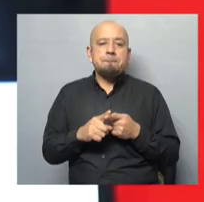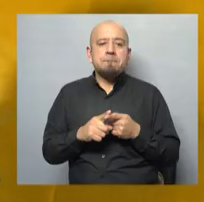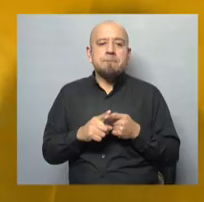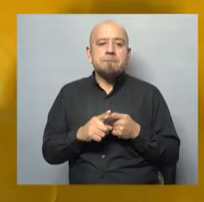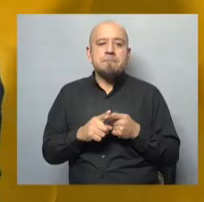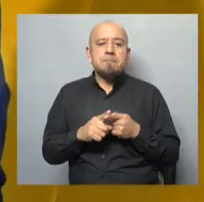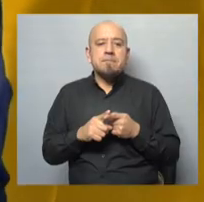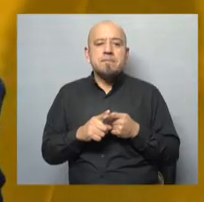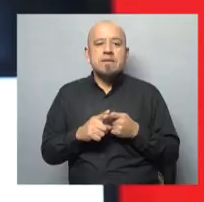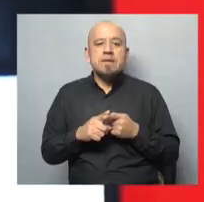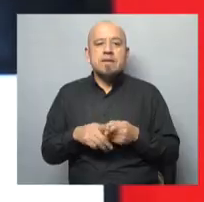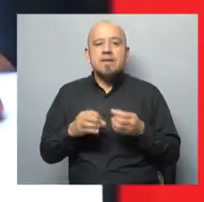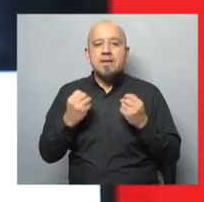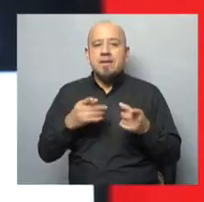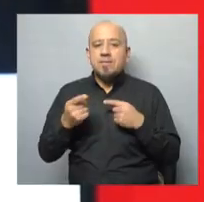bueno